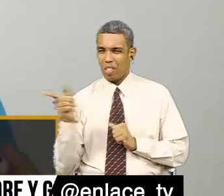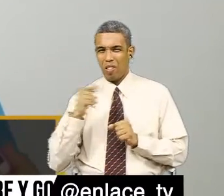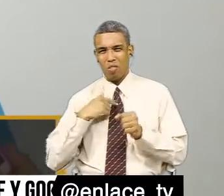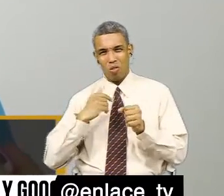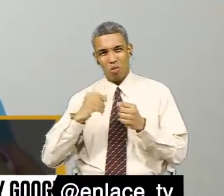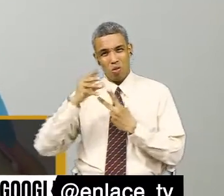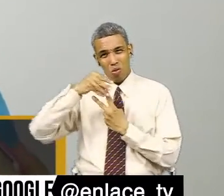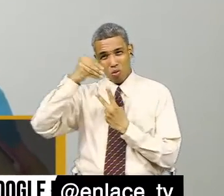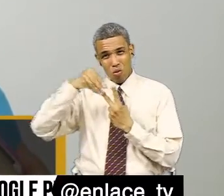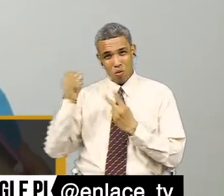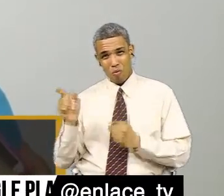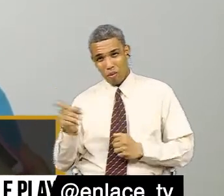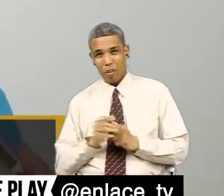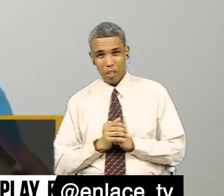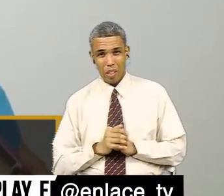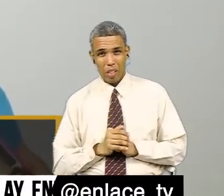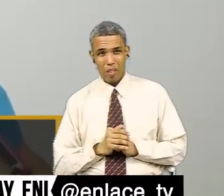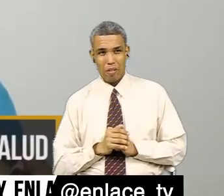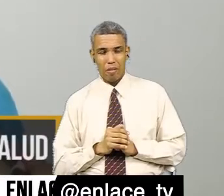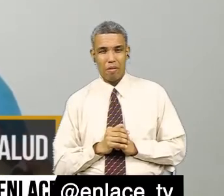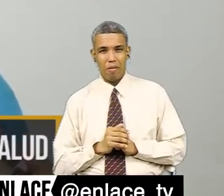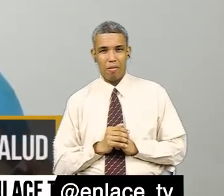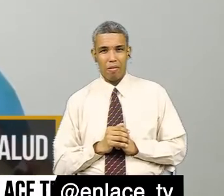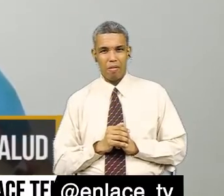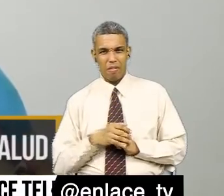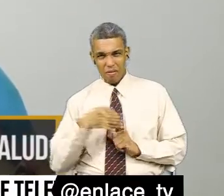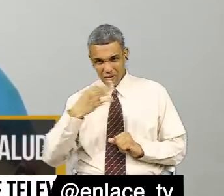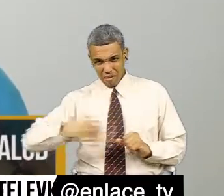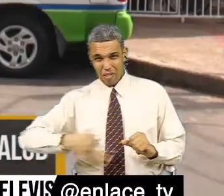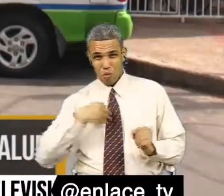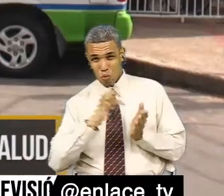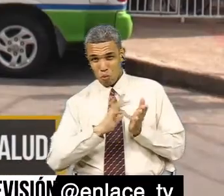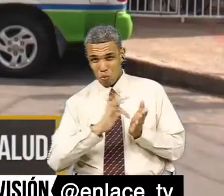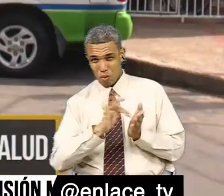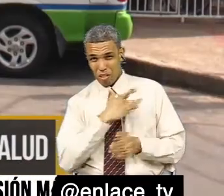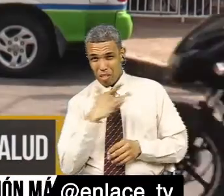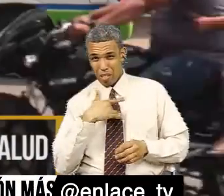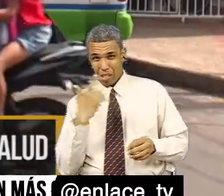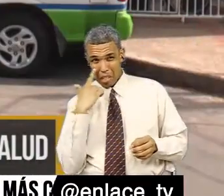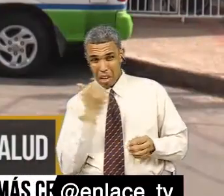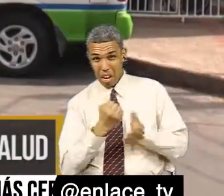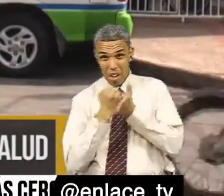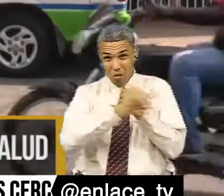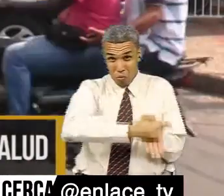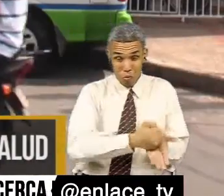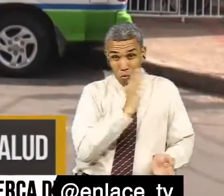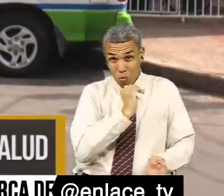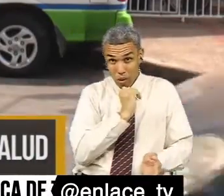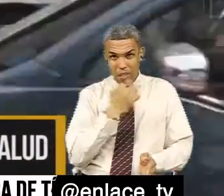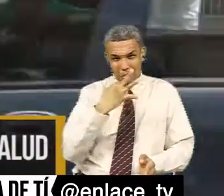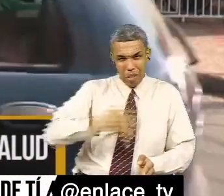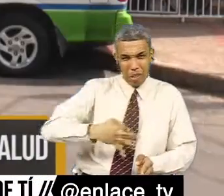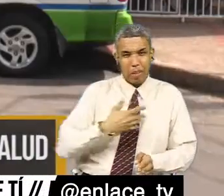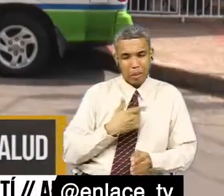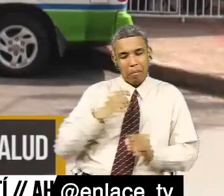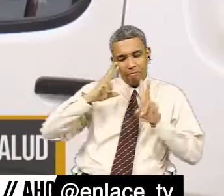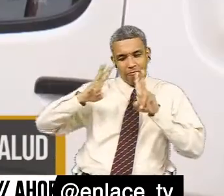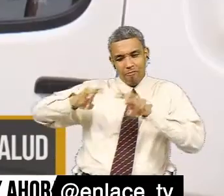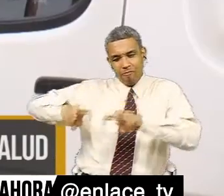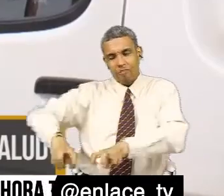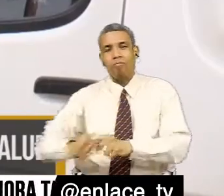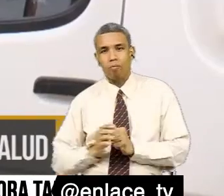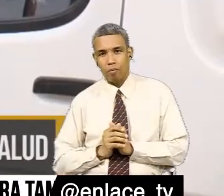investigaciones respectivas y poder informar a la Secretaría de Salud departamental para que a su vez notifique al Ministerio para que